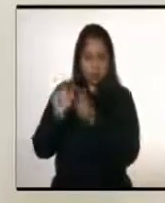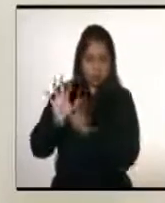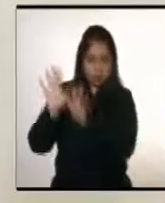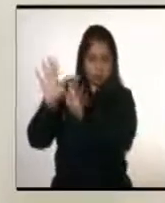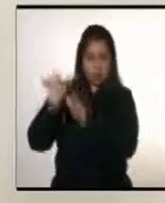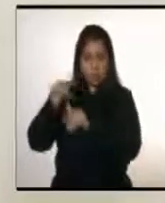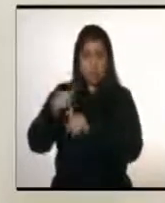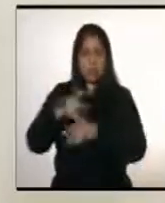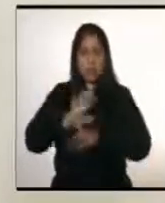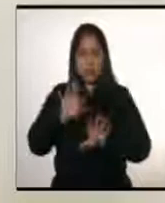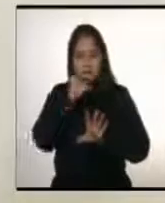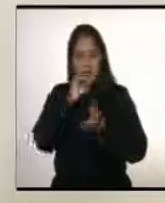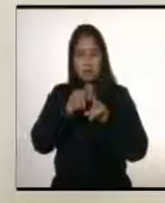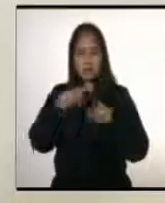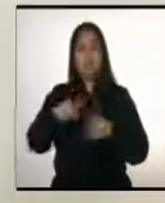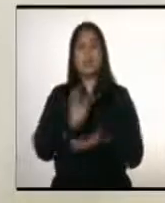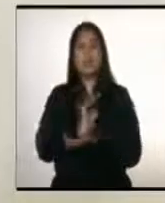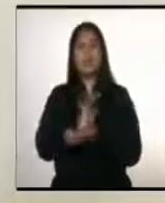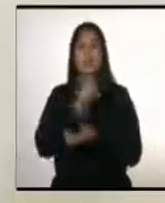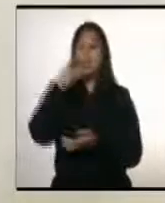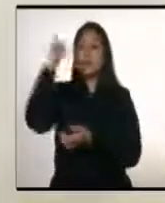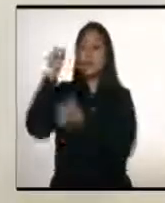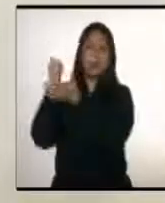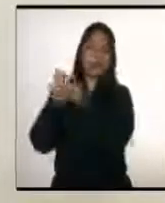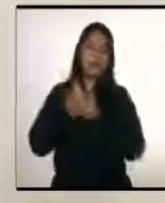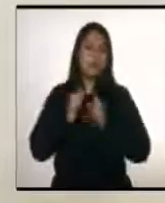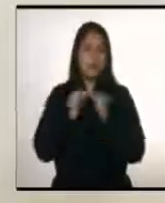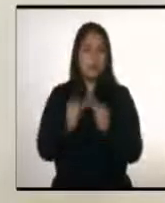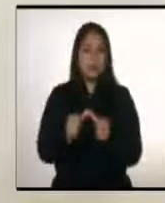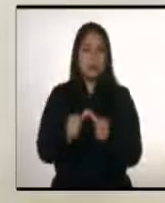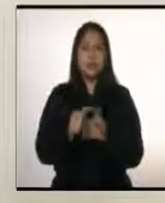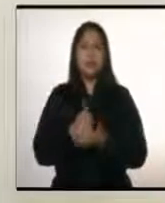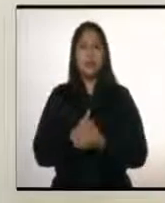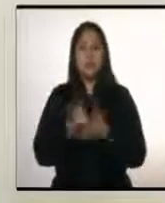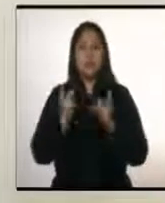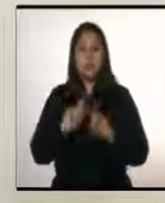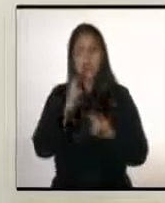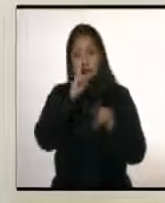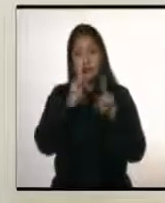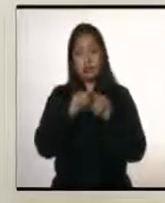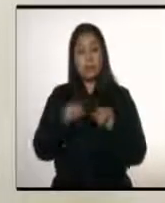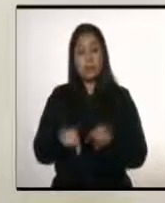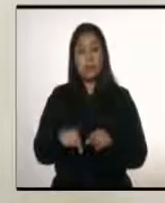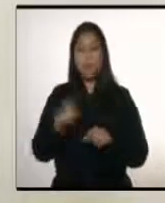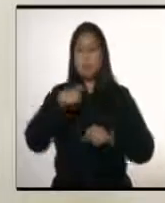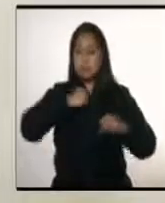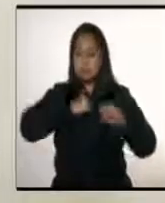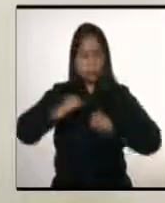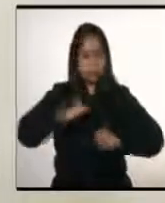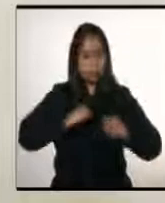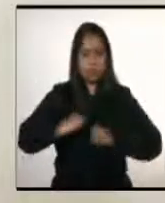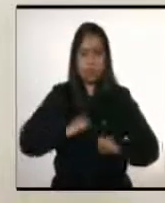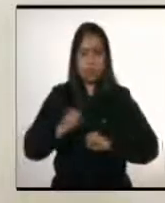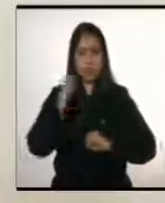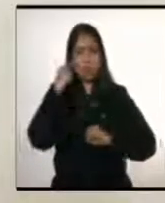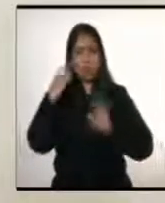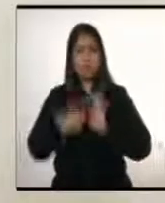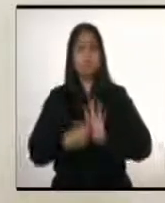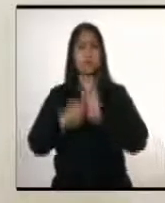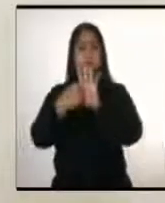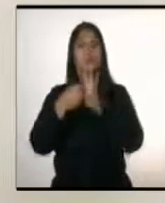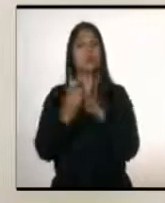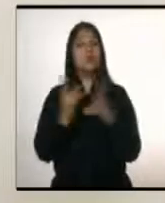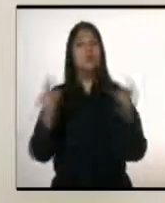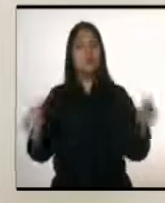esperamos sinceramente que Dios nos siga ayudando a que así sea, pero además de eso, trabajando por presentar soluciones al